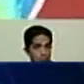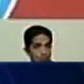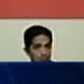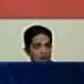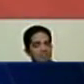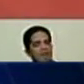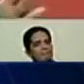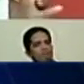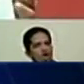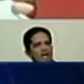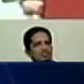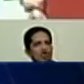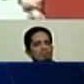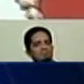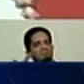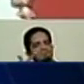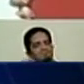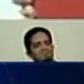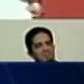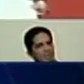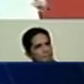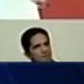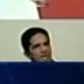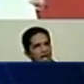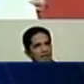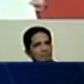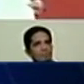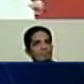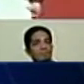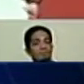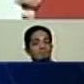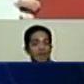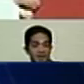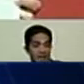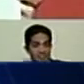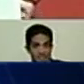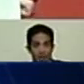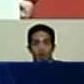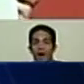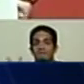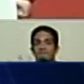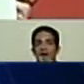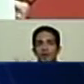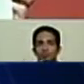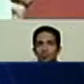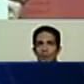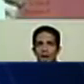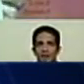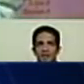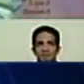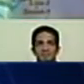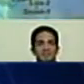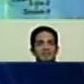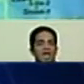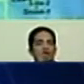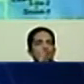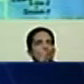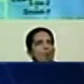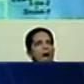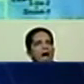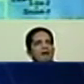exploración sísmica se encontraban en aguas jurisdiccionales de Venezuela donde no existe ningún tipo